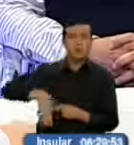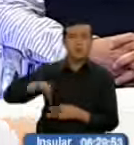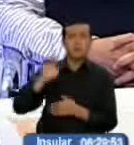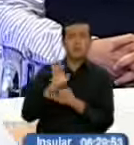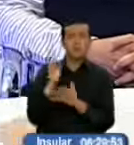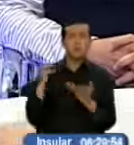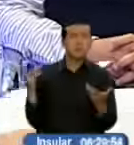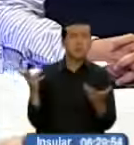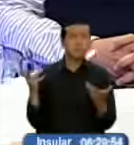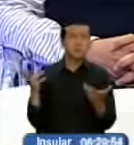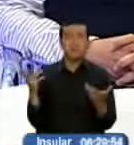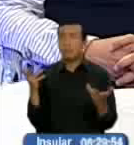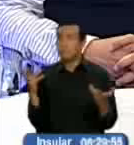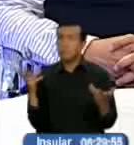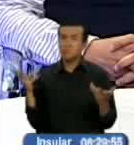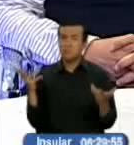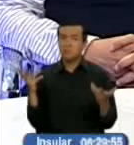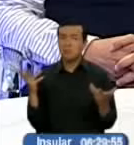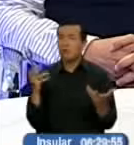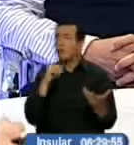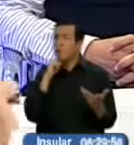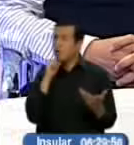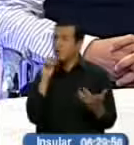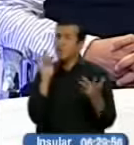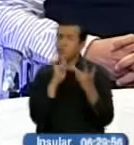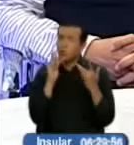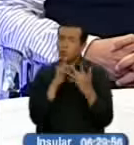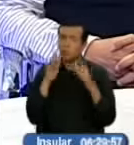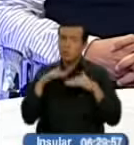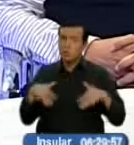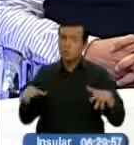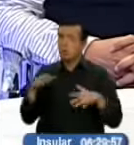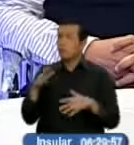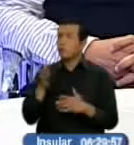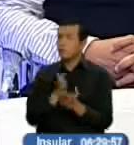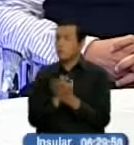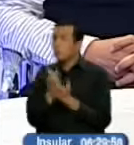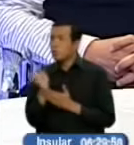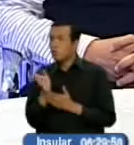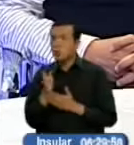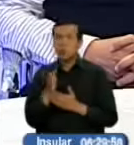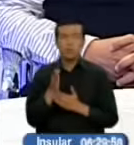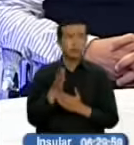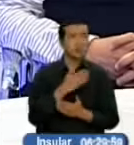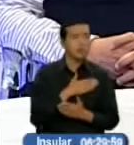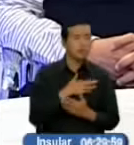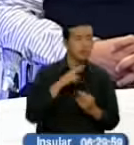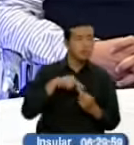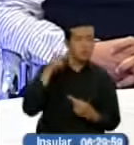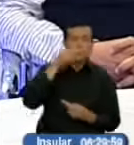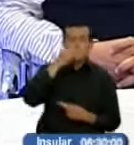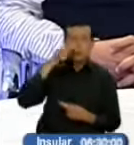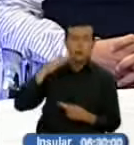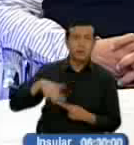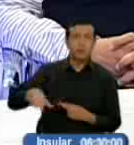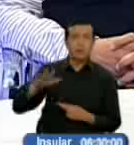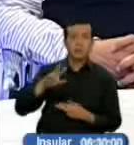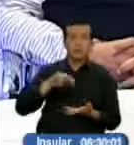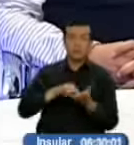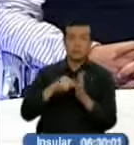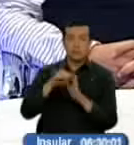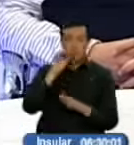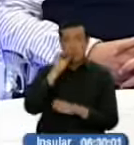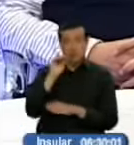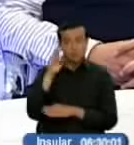y no había una conexión de lo que estaba siguiendo con lo que quería hacer en la región amazónica. Y yo no digo,